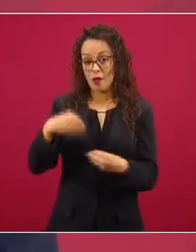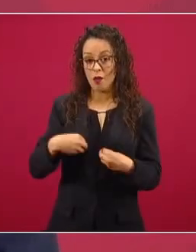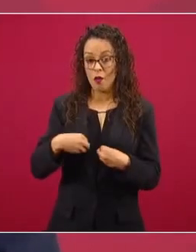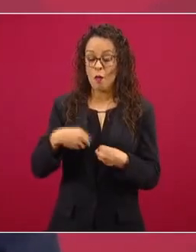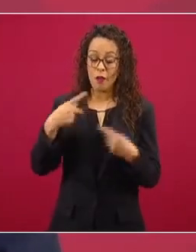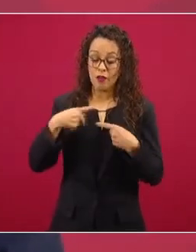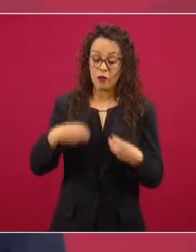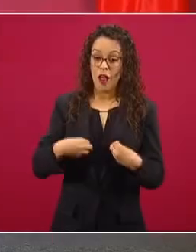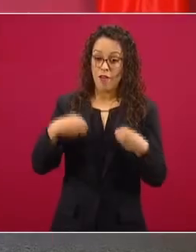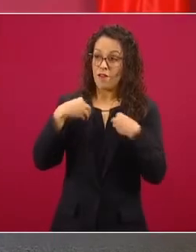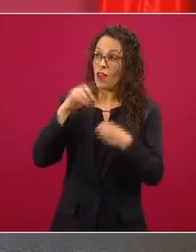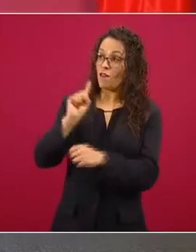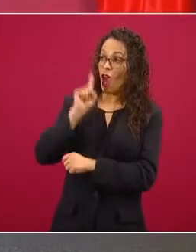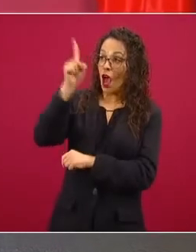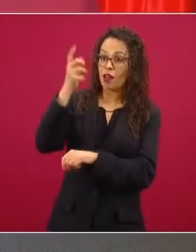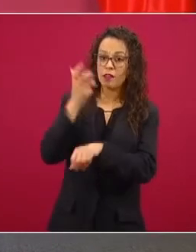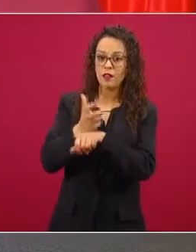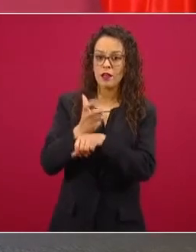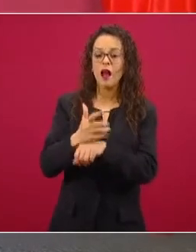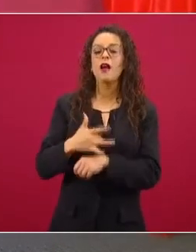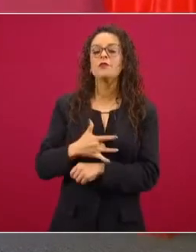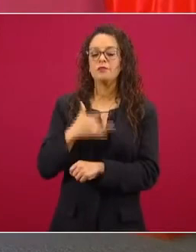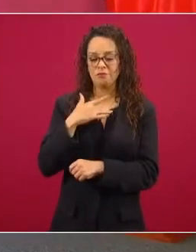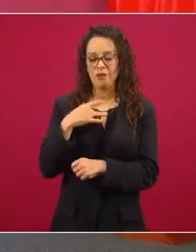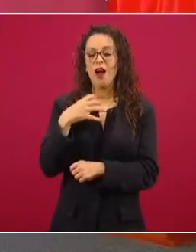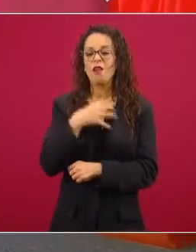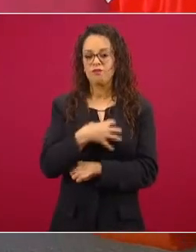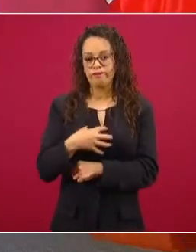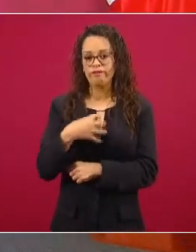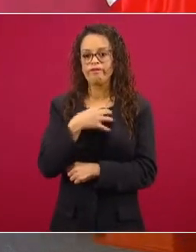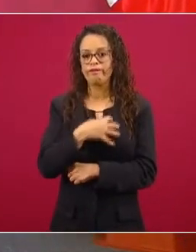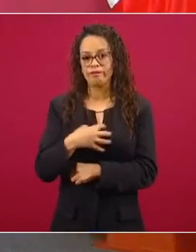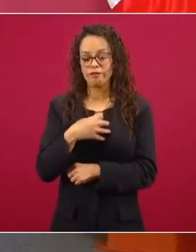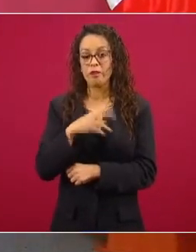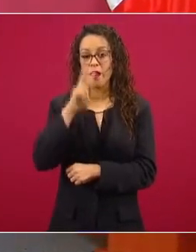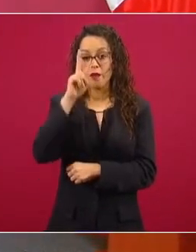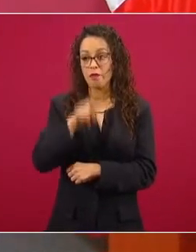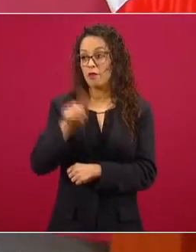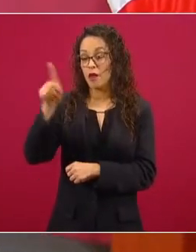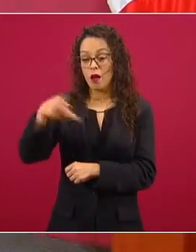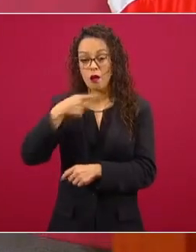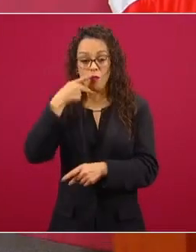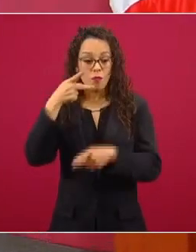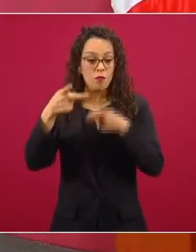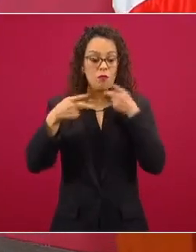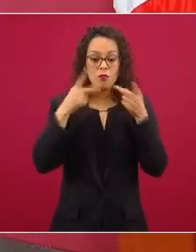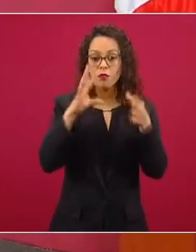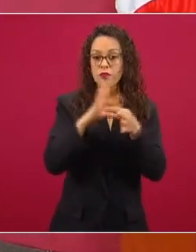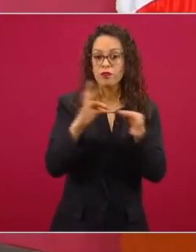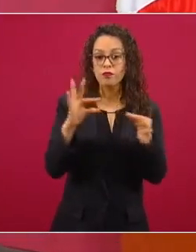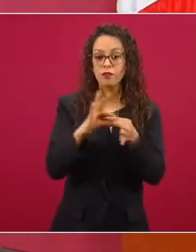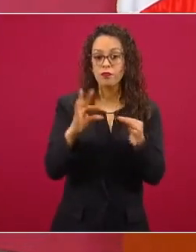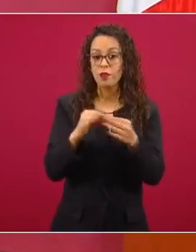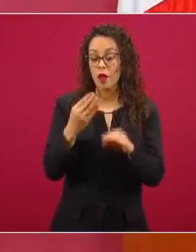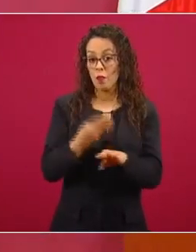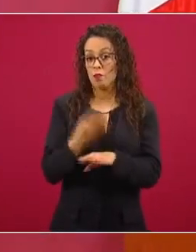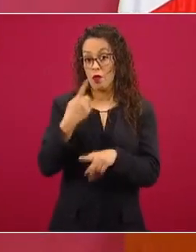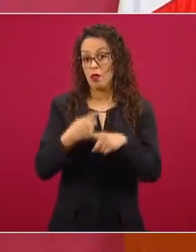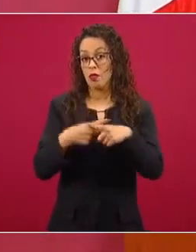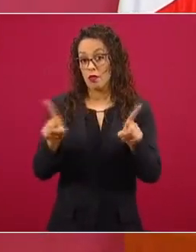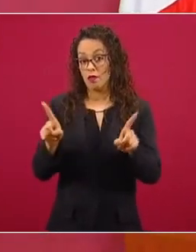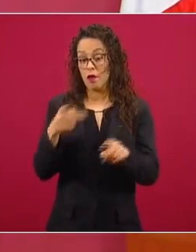Unidos. Entonces, es un discurso distinto. Es que estuvo muy fuerte hace